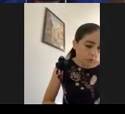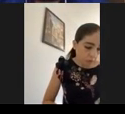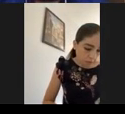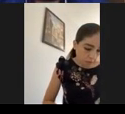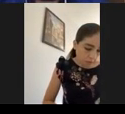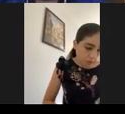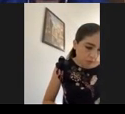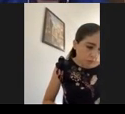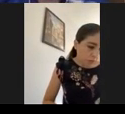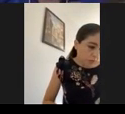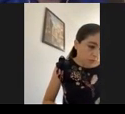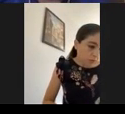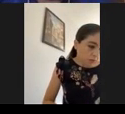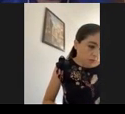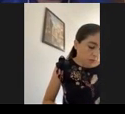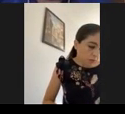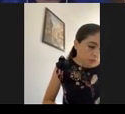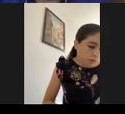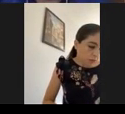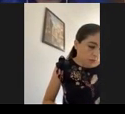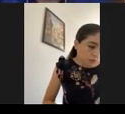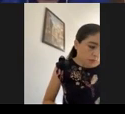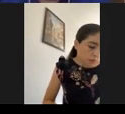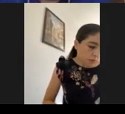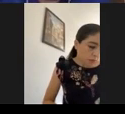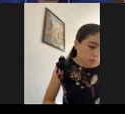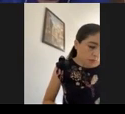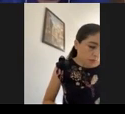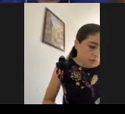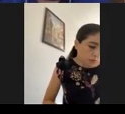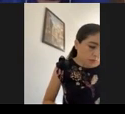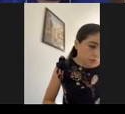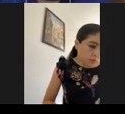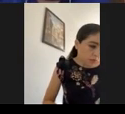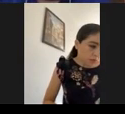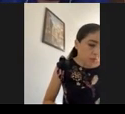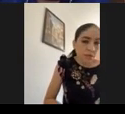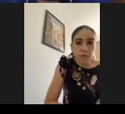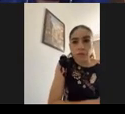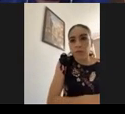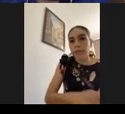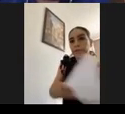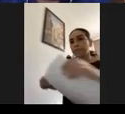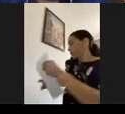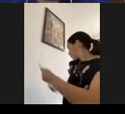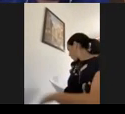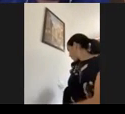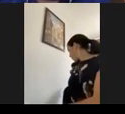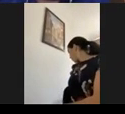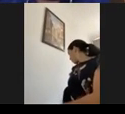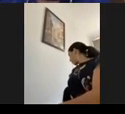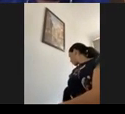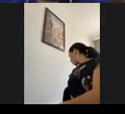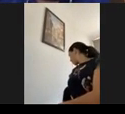en dos elementos que vienen a ser completamente relacionados. Entonces, esta es la imagen que en conjunto con Implant tratamos de